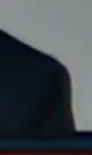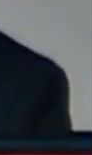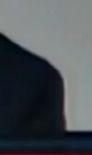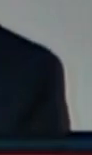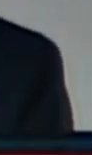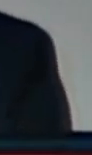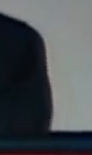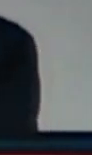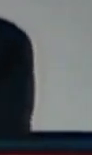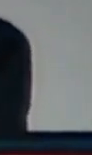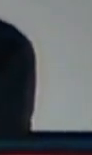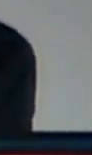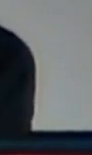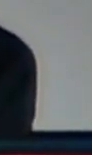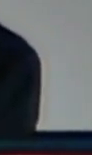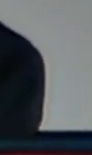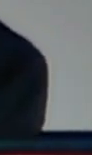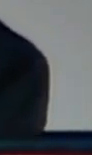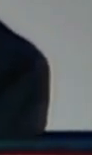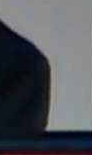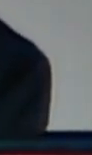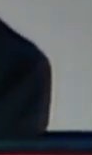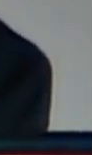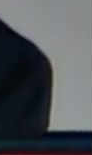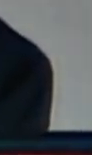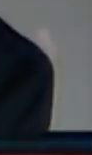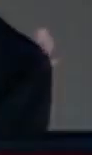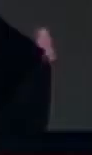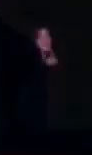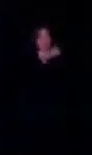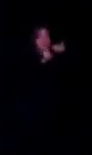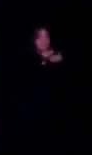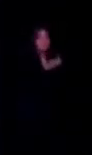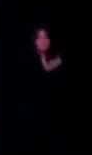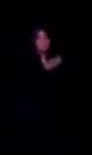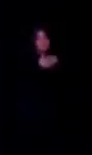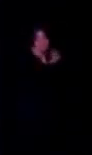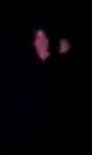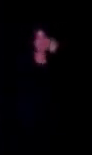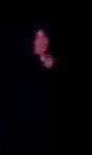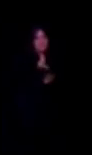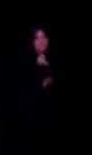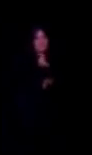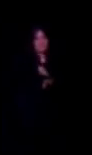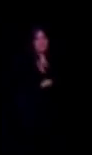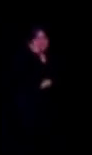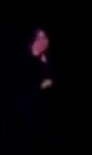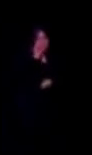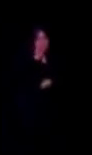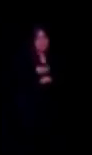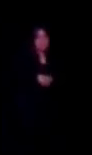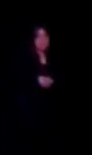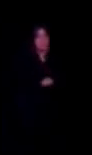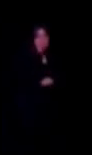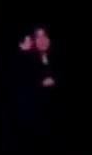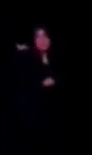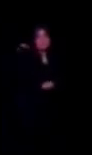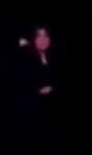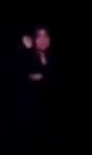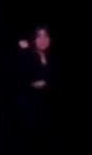alumno, el alumno como el centro en el proceso de la toma de decisiones éticas, antes lo comentaba también en la ponencia